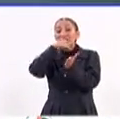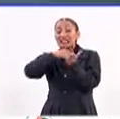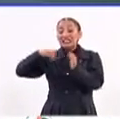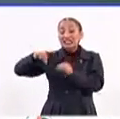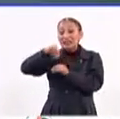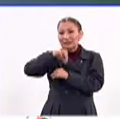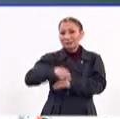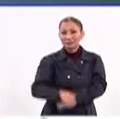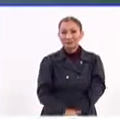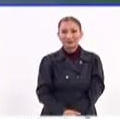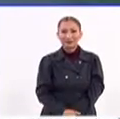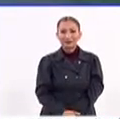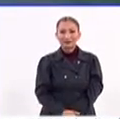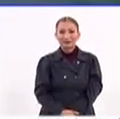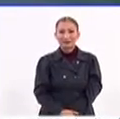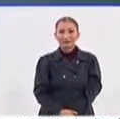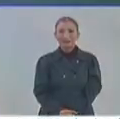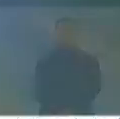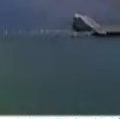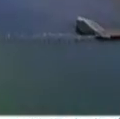islas.